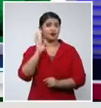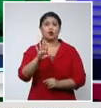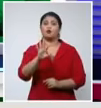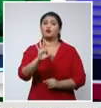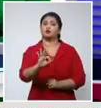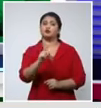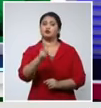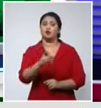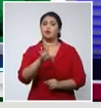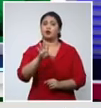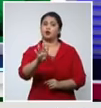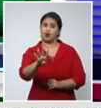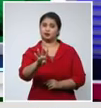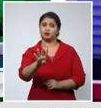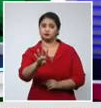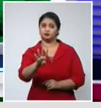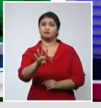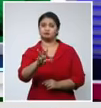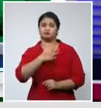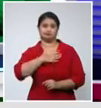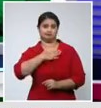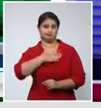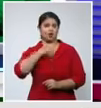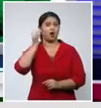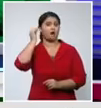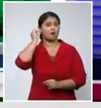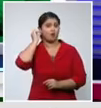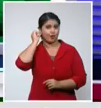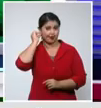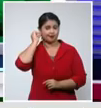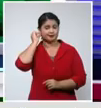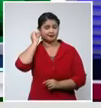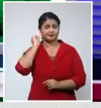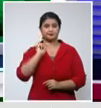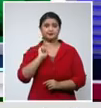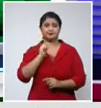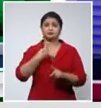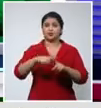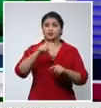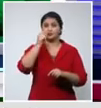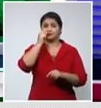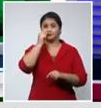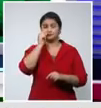48,4 se corresponden con el sexo femenino y el